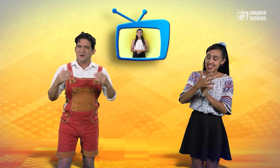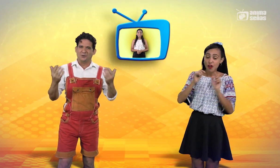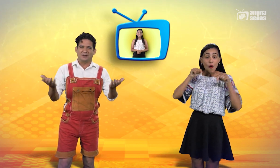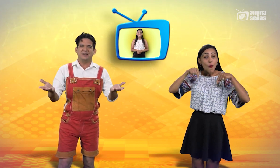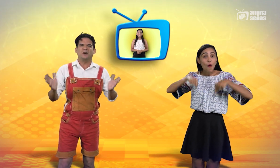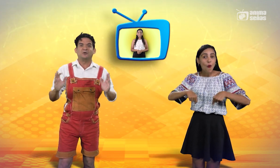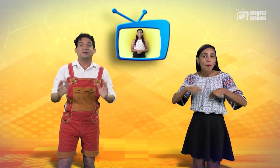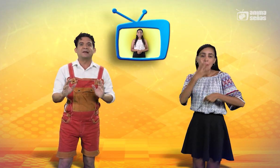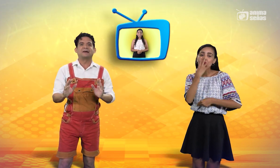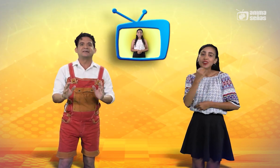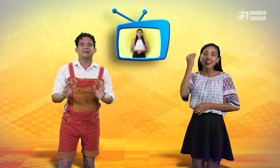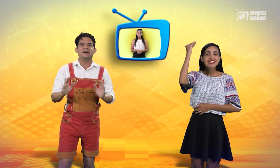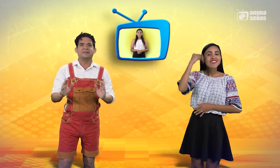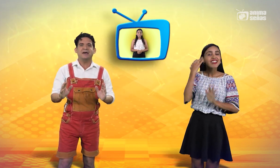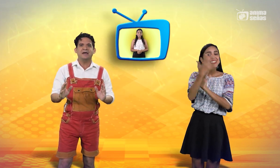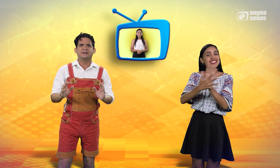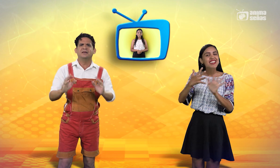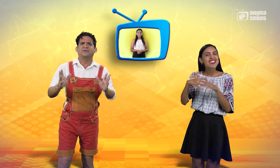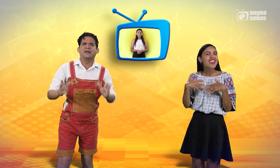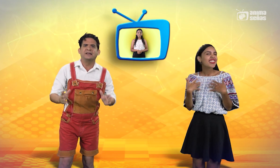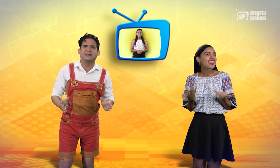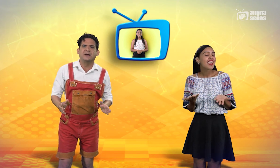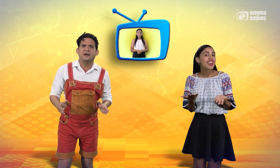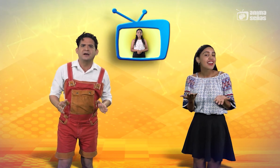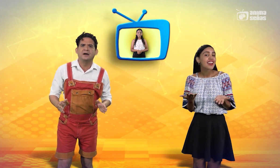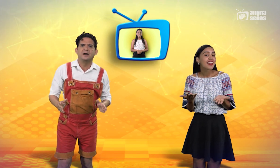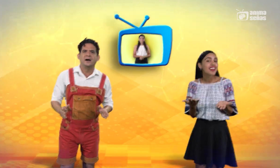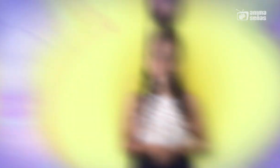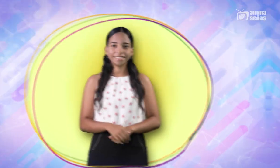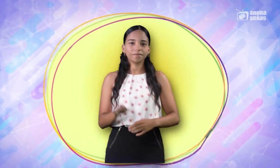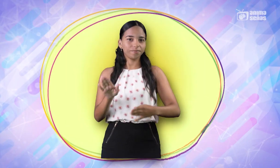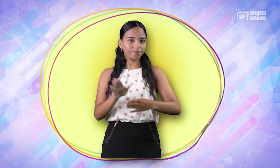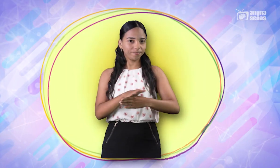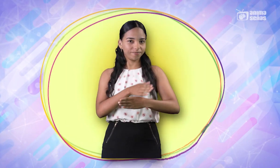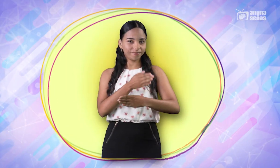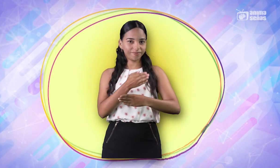Hoy nos gustaría conocer la seña de diferente.